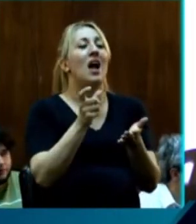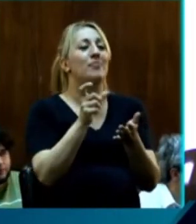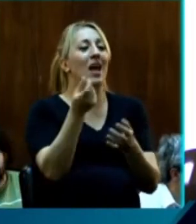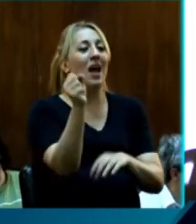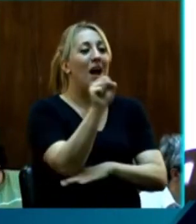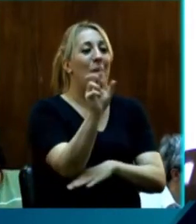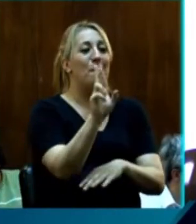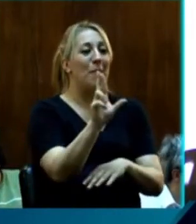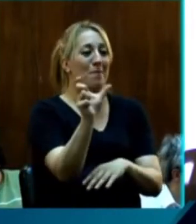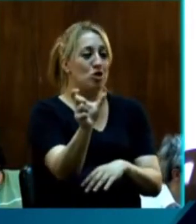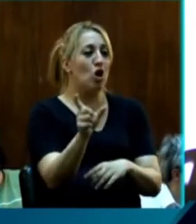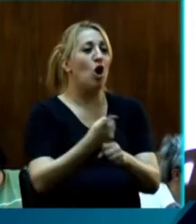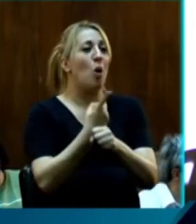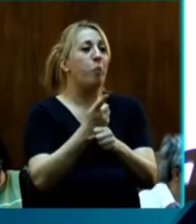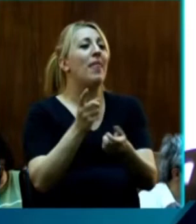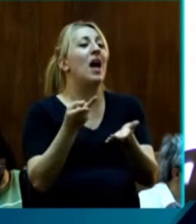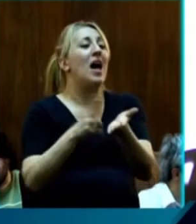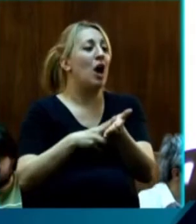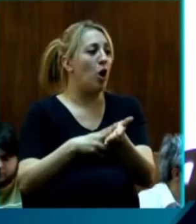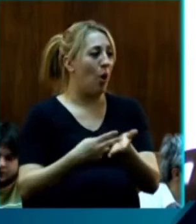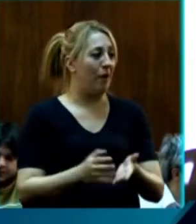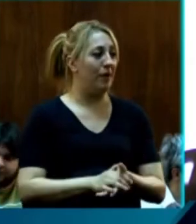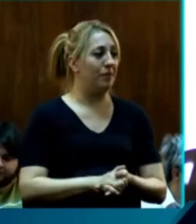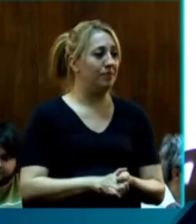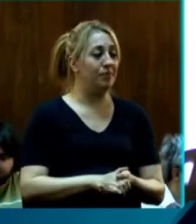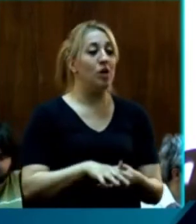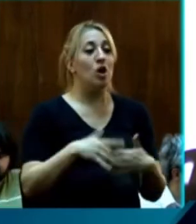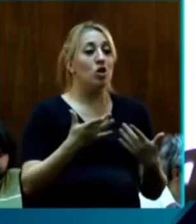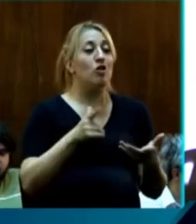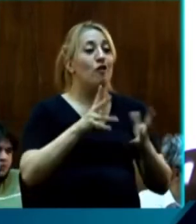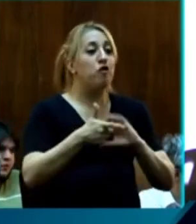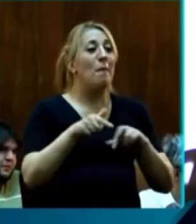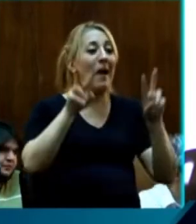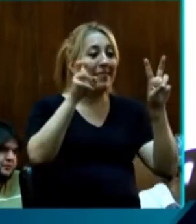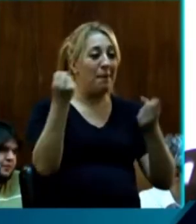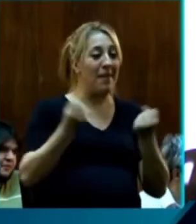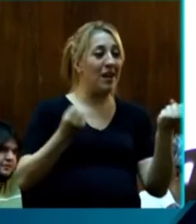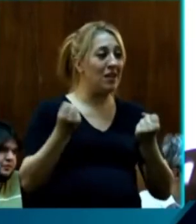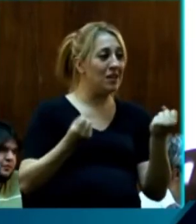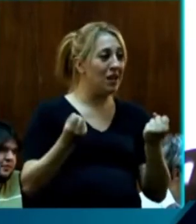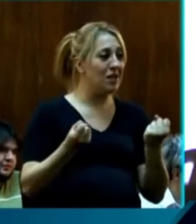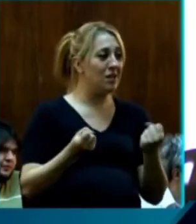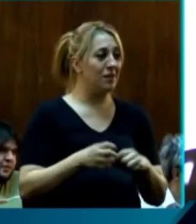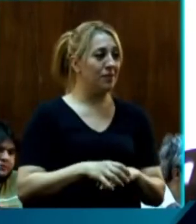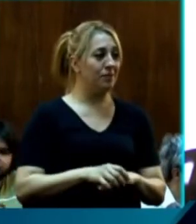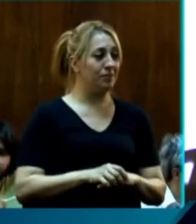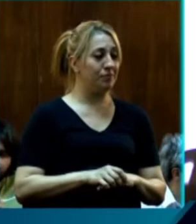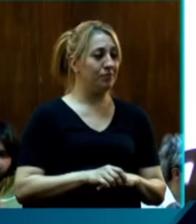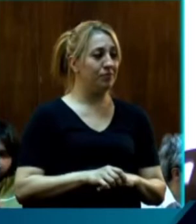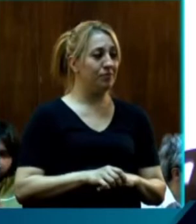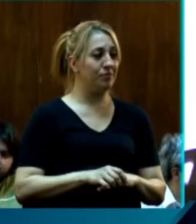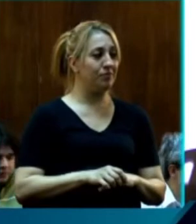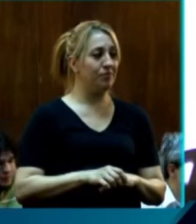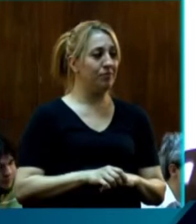Entonces, las multas como forma de solución de las cuestiones de tránsito, váyanselo a contar a otros.